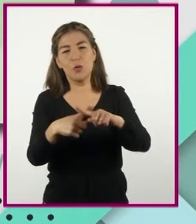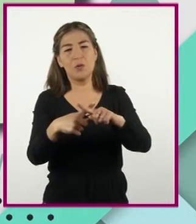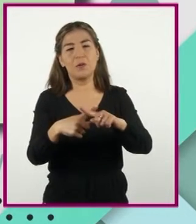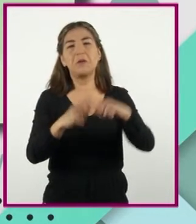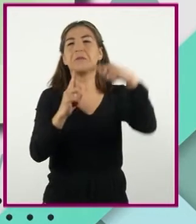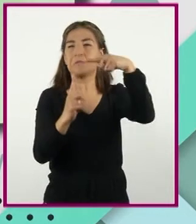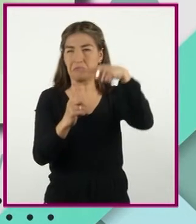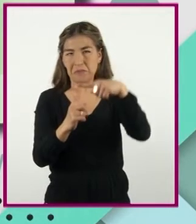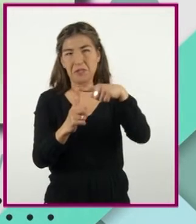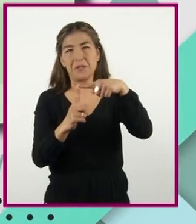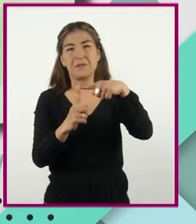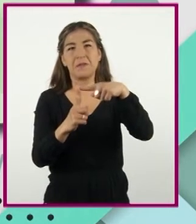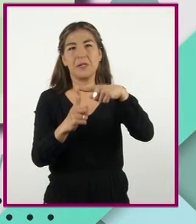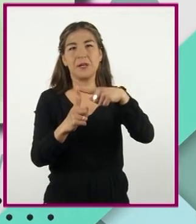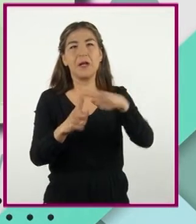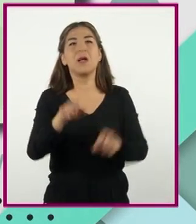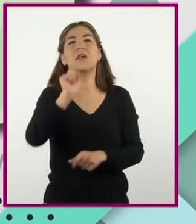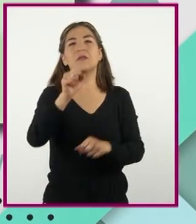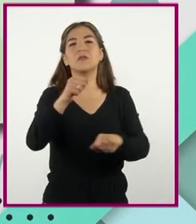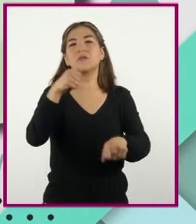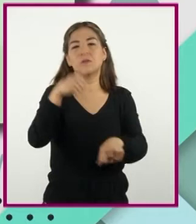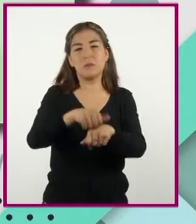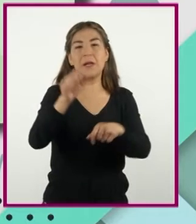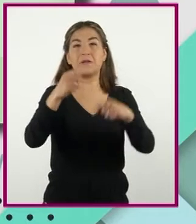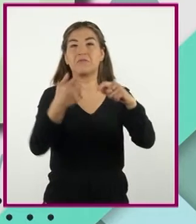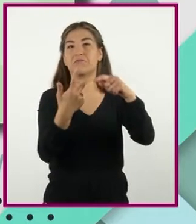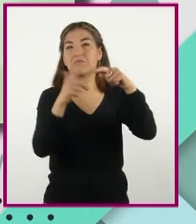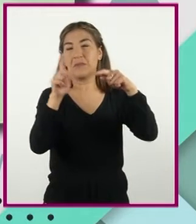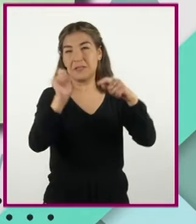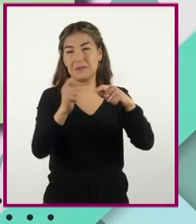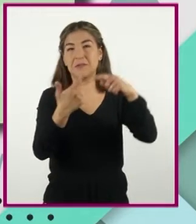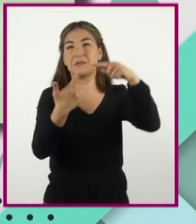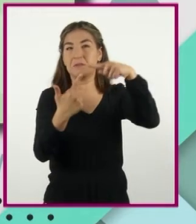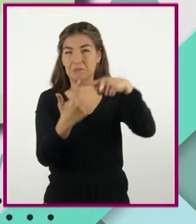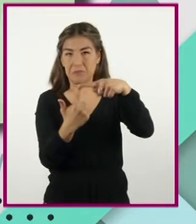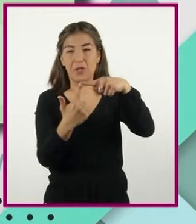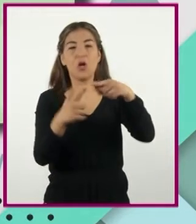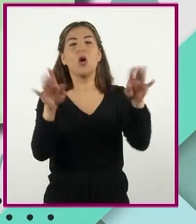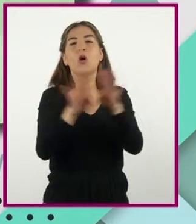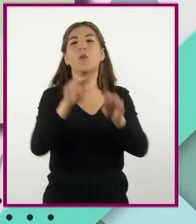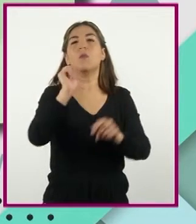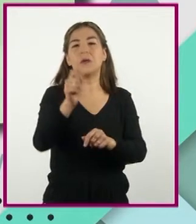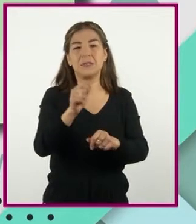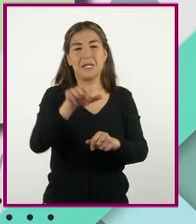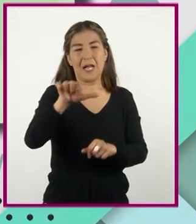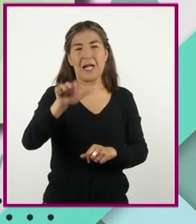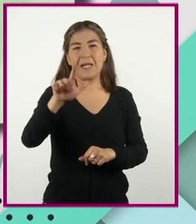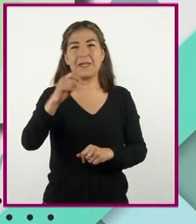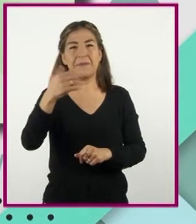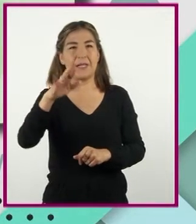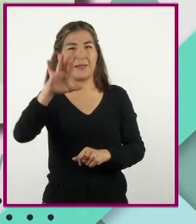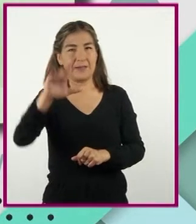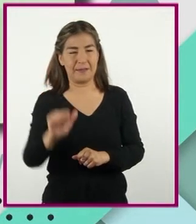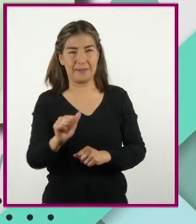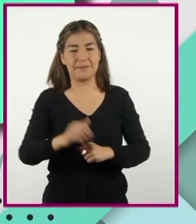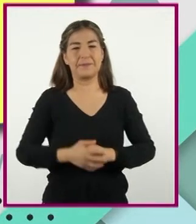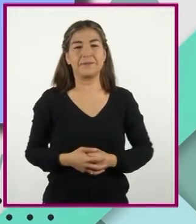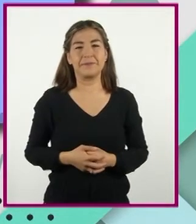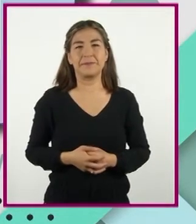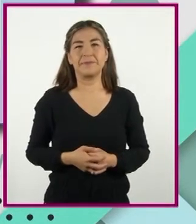multiplicaciones, divisiones, potencias y raíces, indicadas en una expresión algebraica.